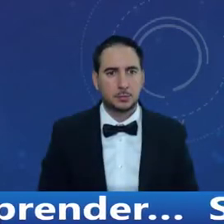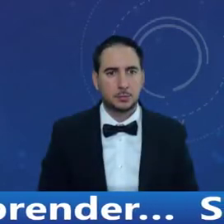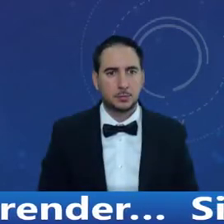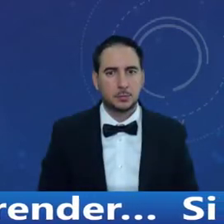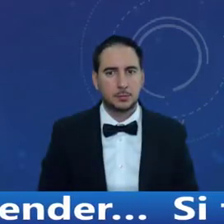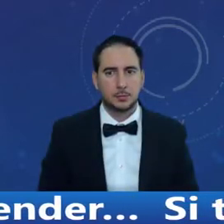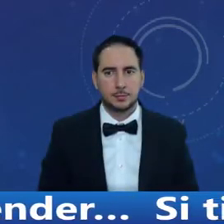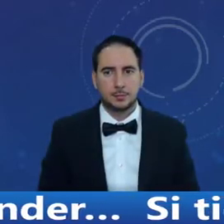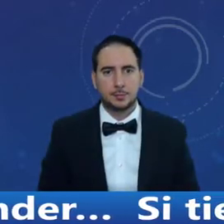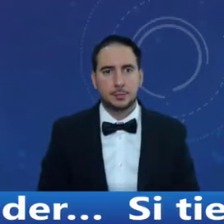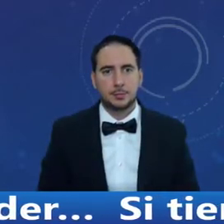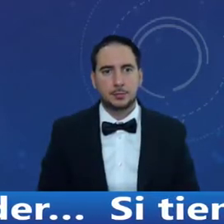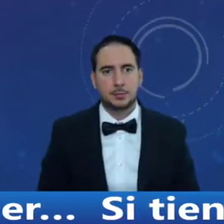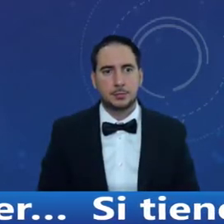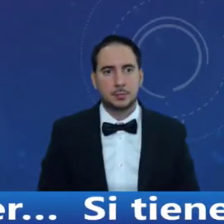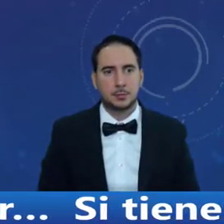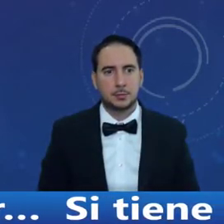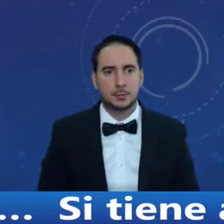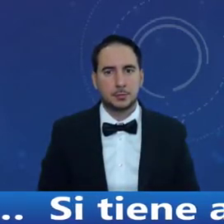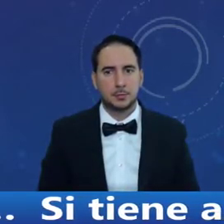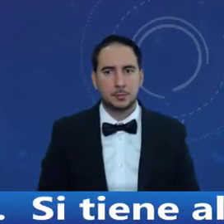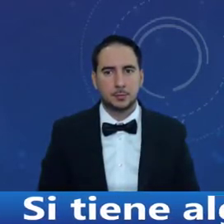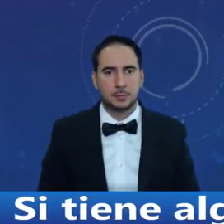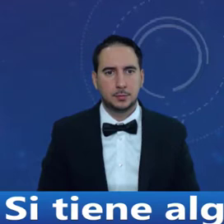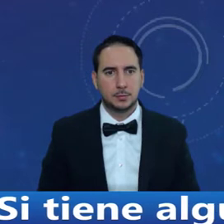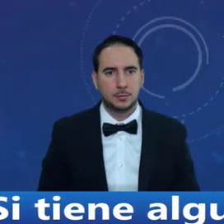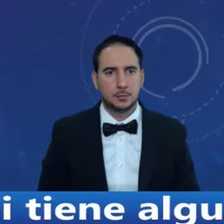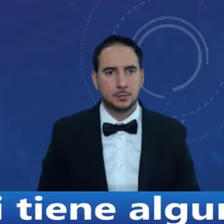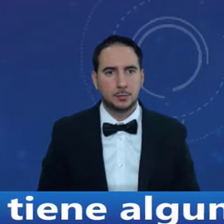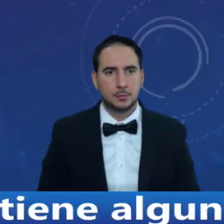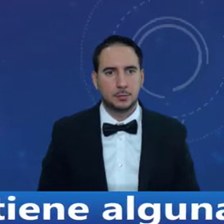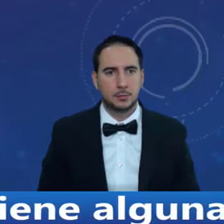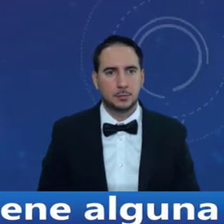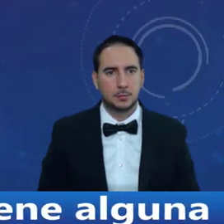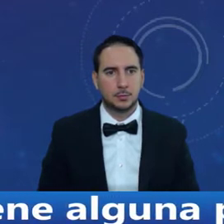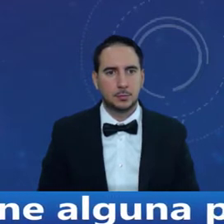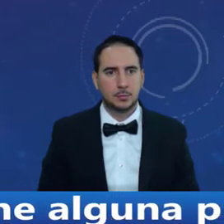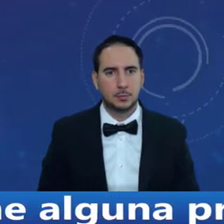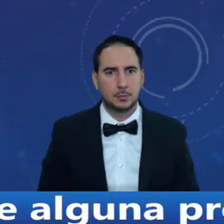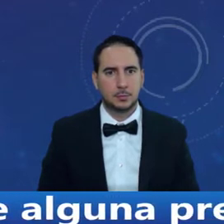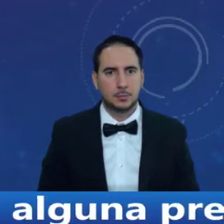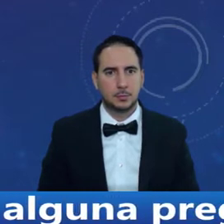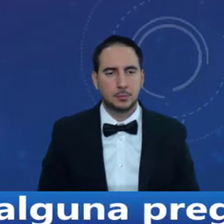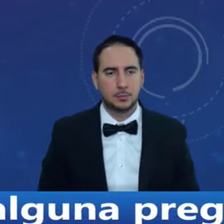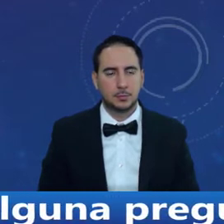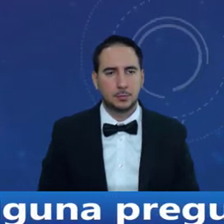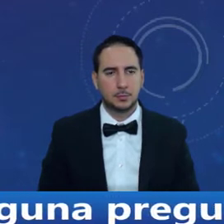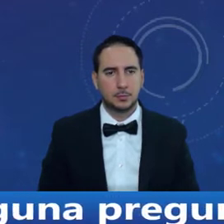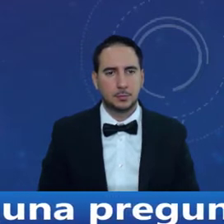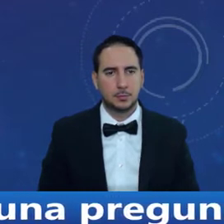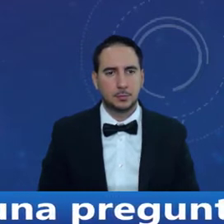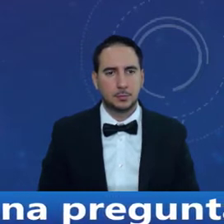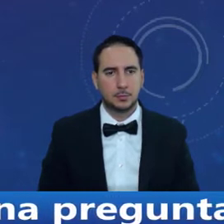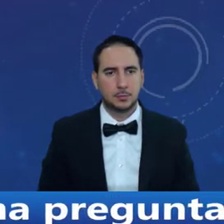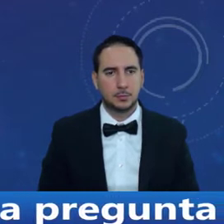si vienes de otro estado, entonces necesitas hacer el formulario, que es el 549, necesitas nutrar el historial de la licencia,